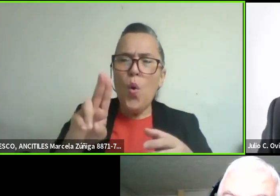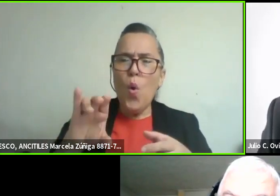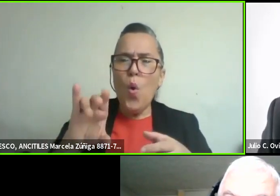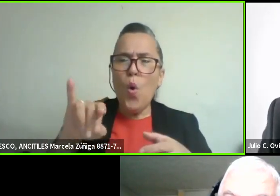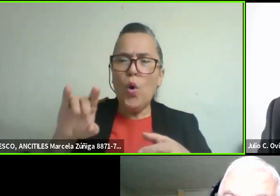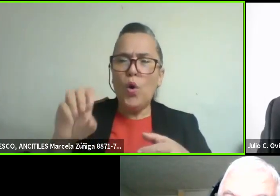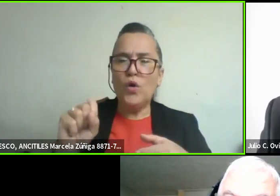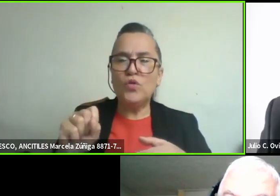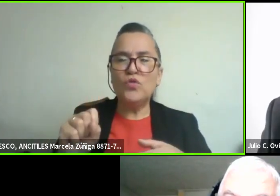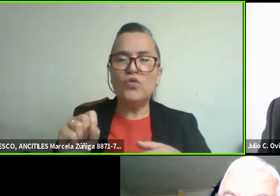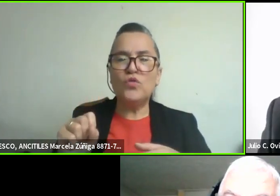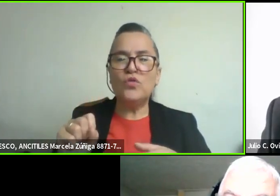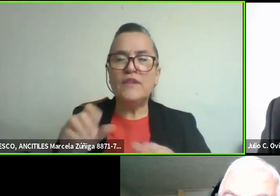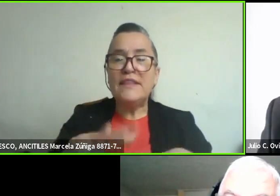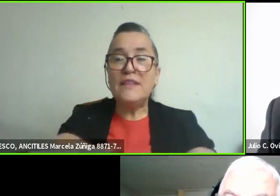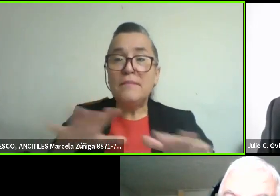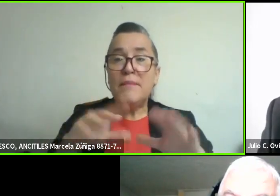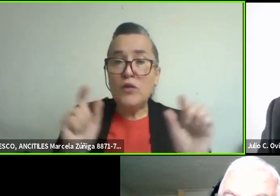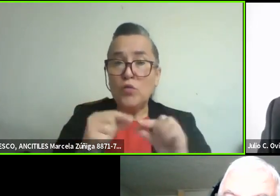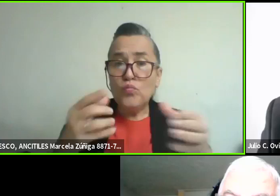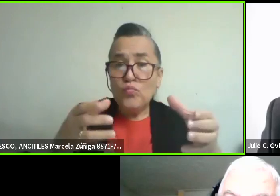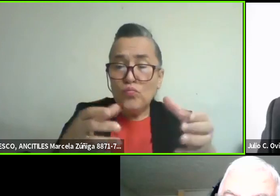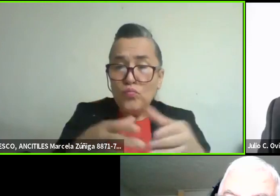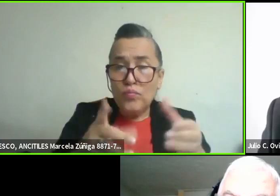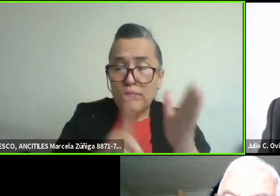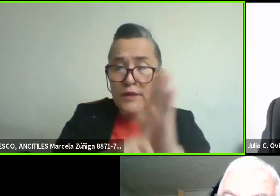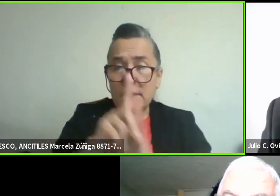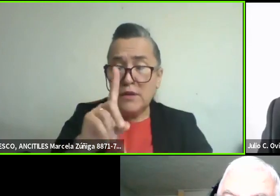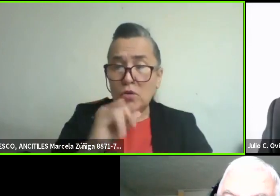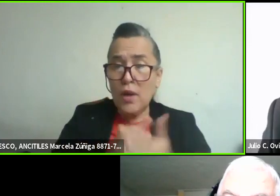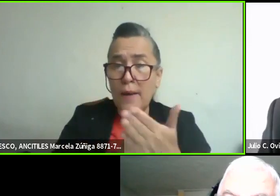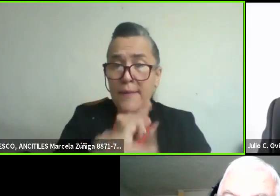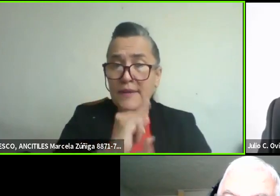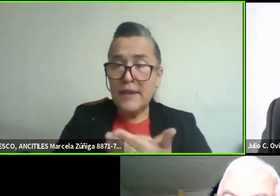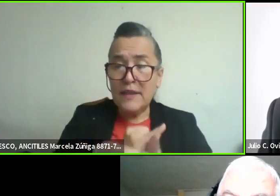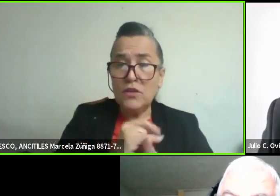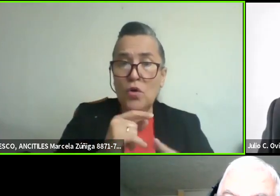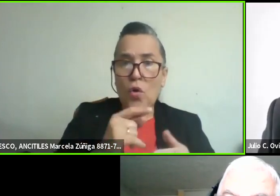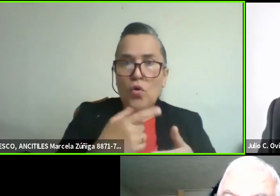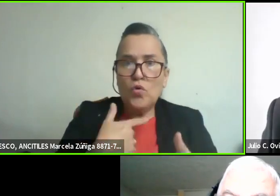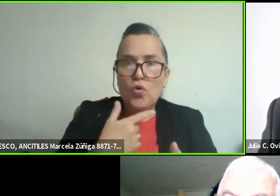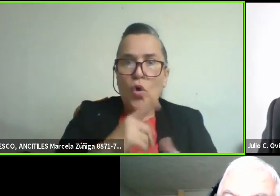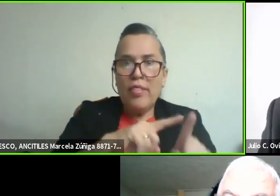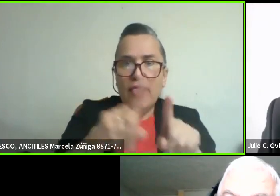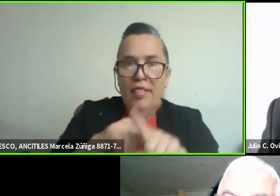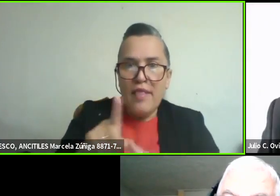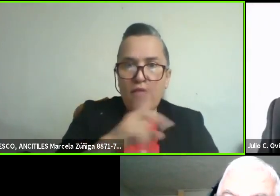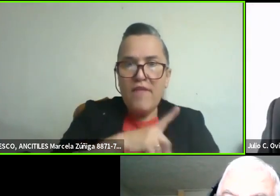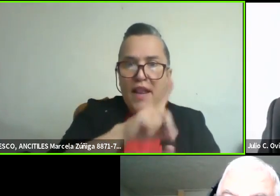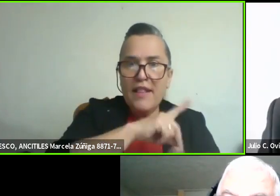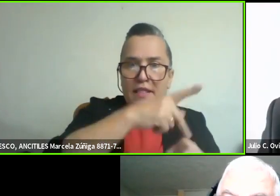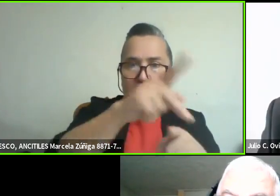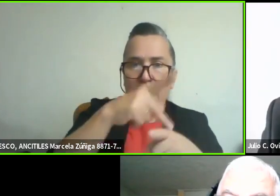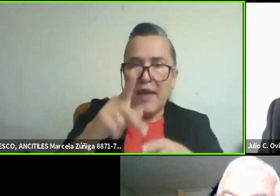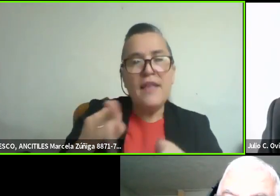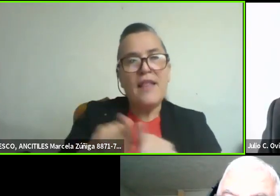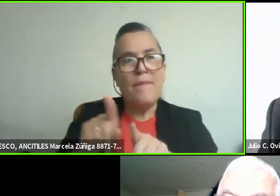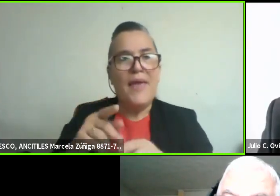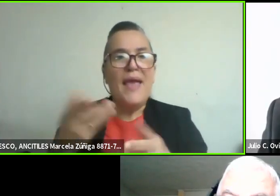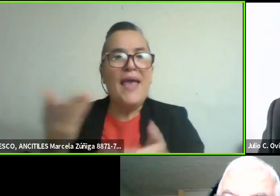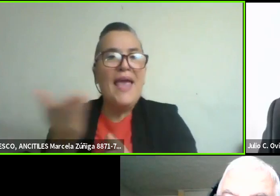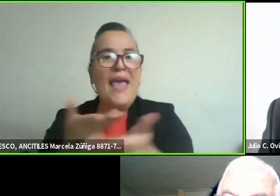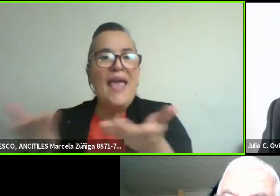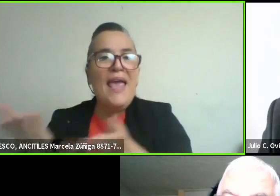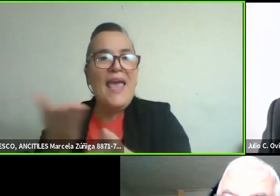los núcleos y espacios colectivos para el desarrollo y la investigación además de ser interdisciplinarios podrían ser inter universitarios